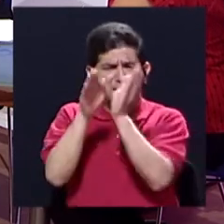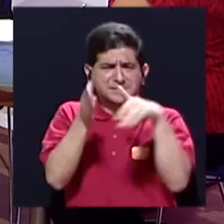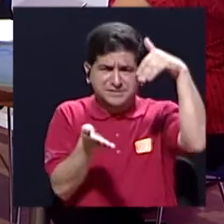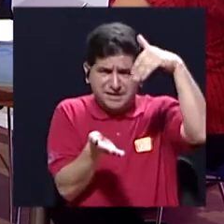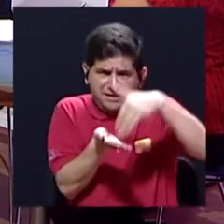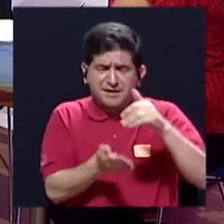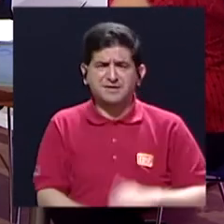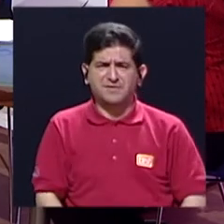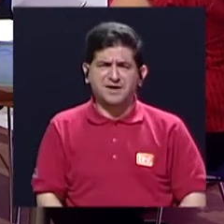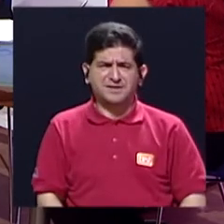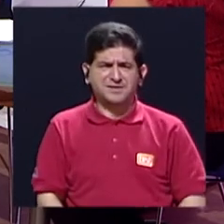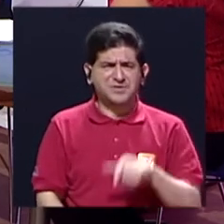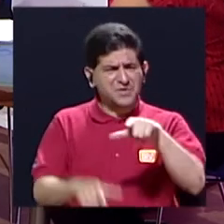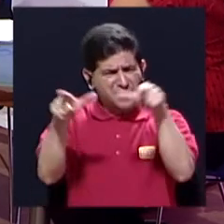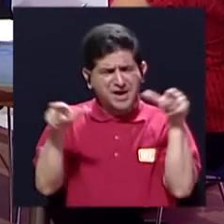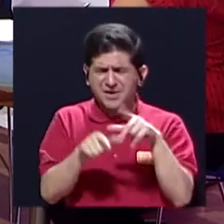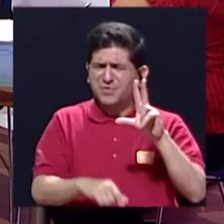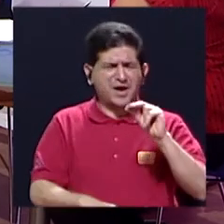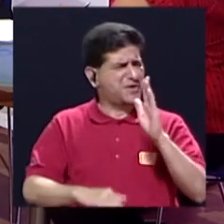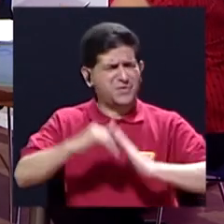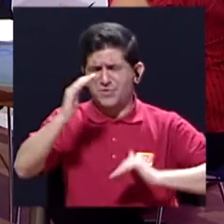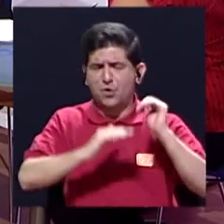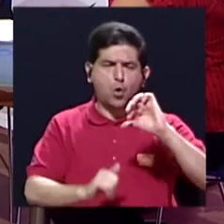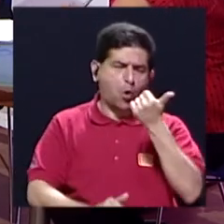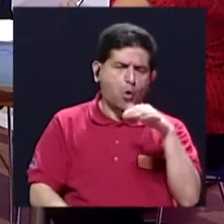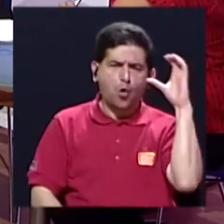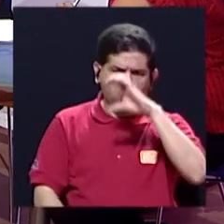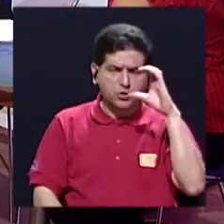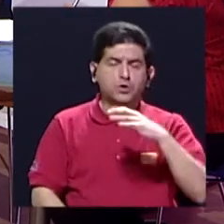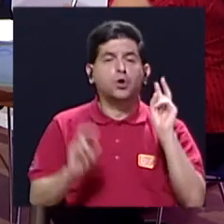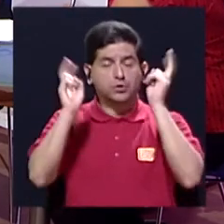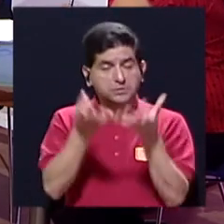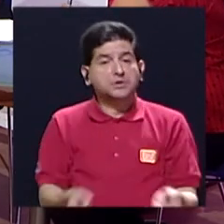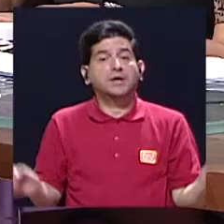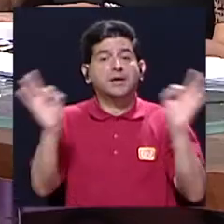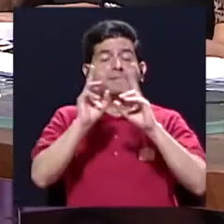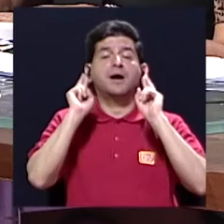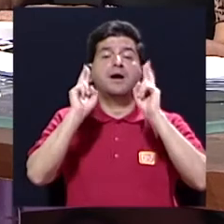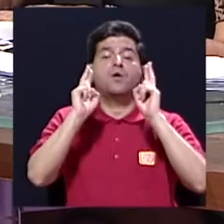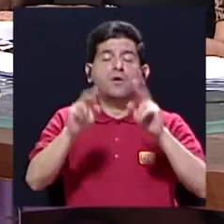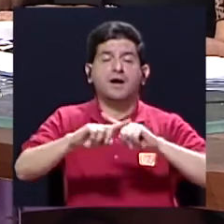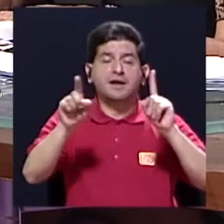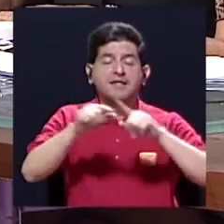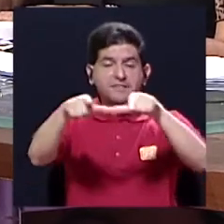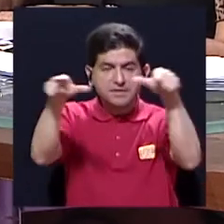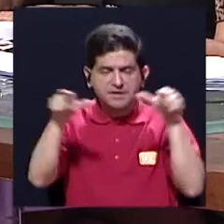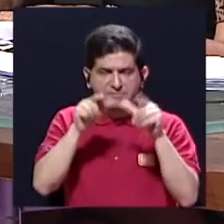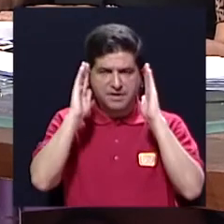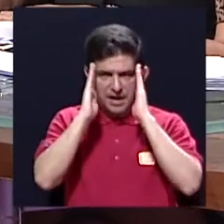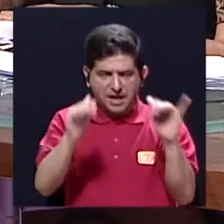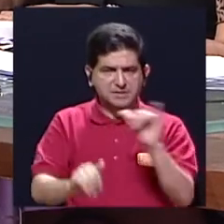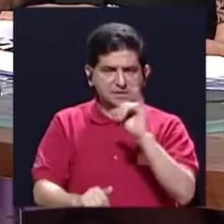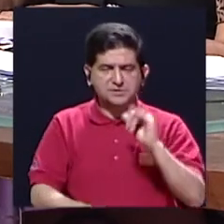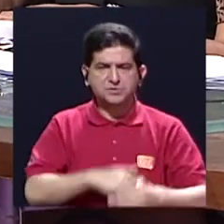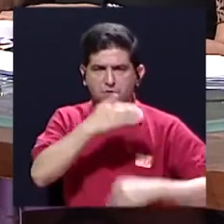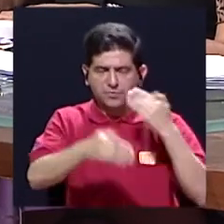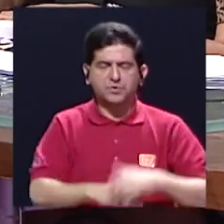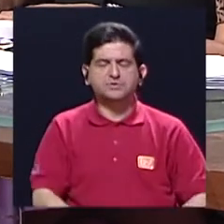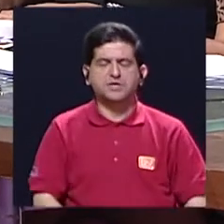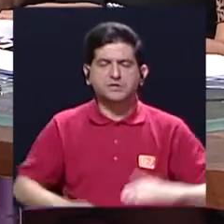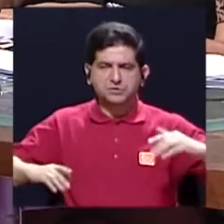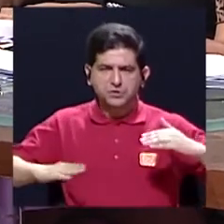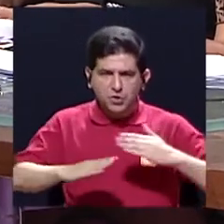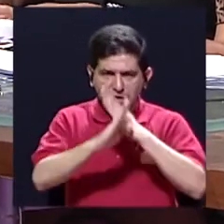Central, no debería ser un lugar para construir, sino buscar otro. El tema es muy importante y ojalá se abarque en otros sitios que tienen la misma línea, como el INBU,